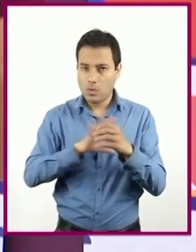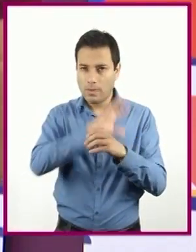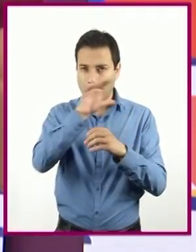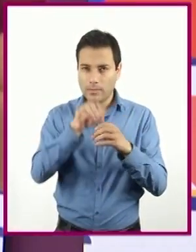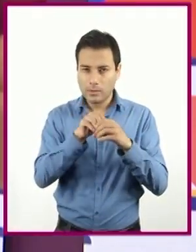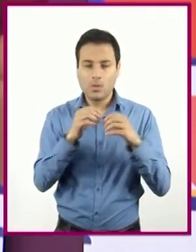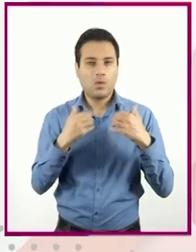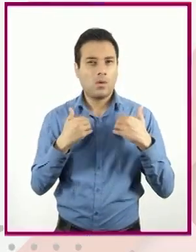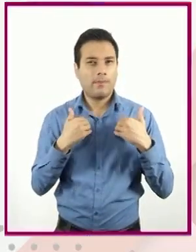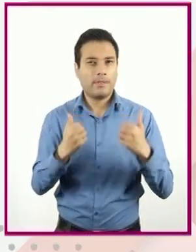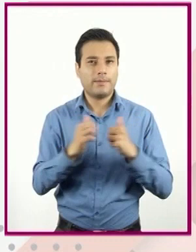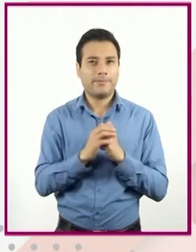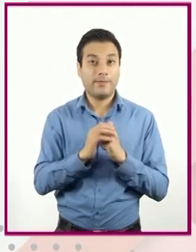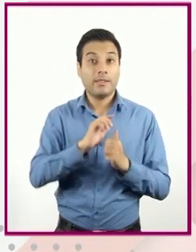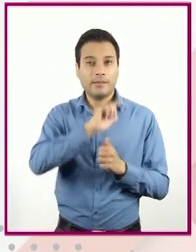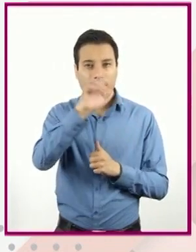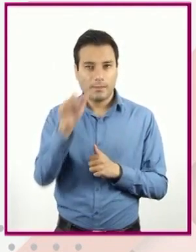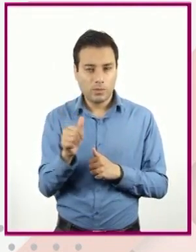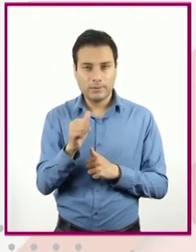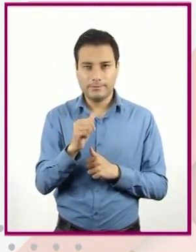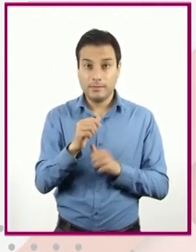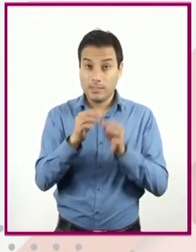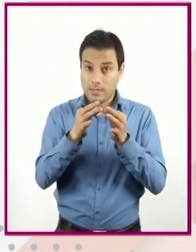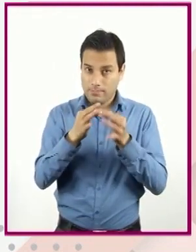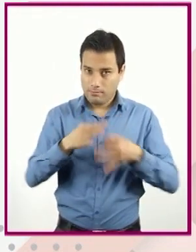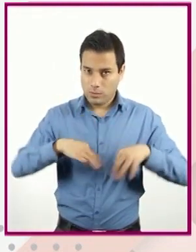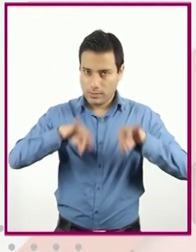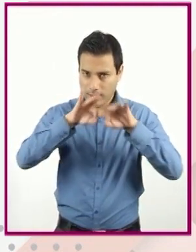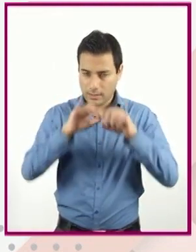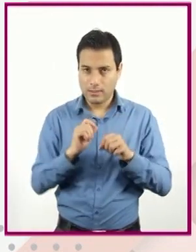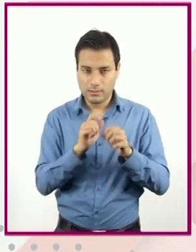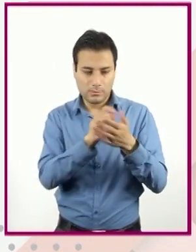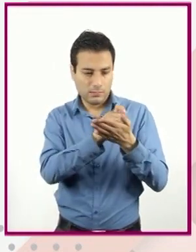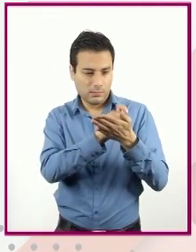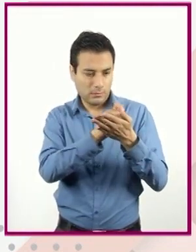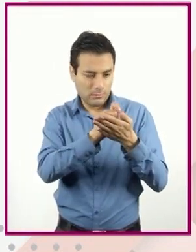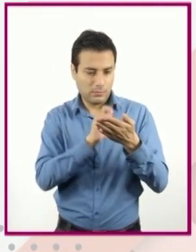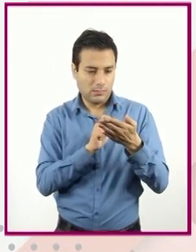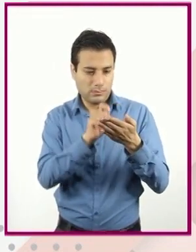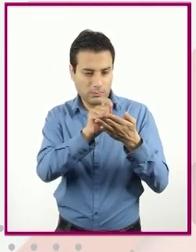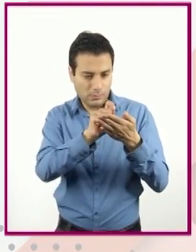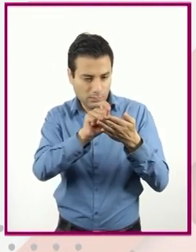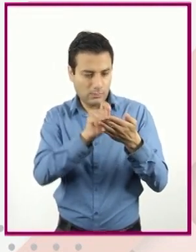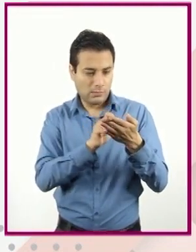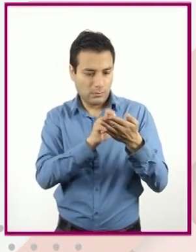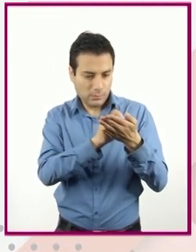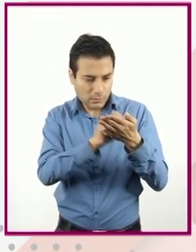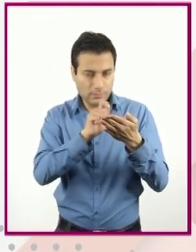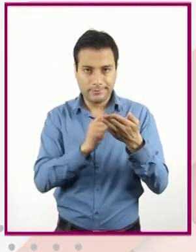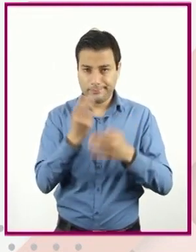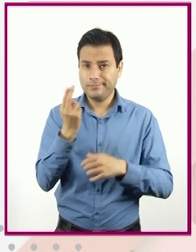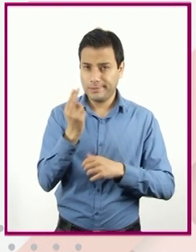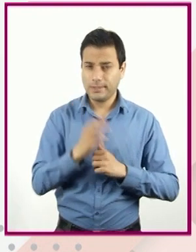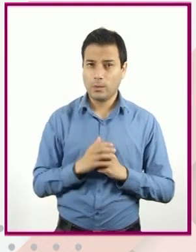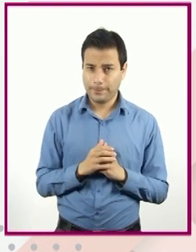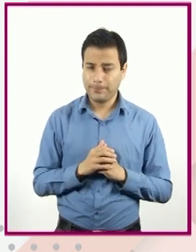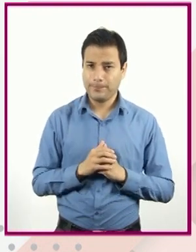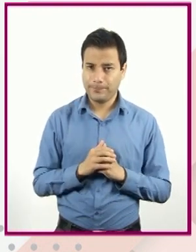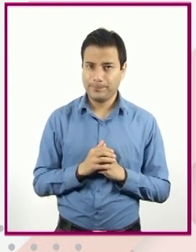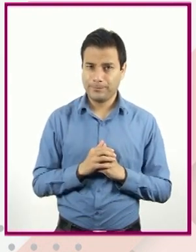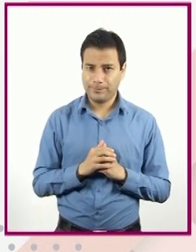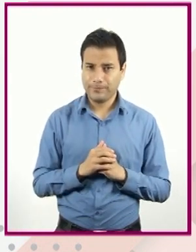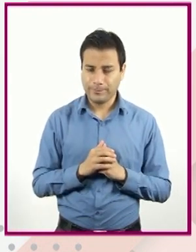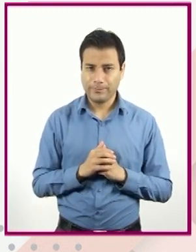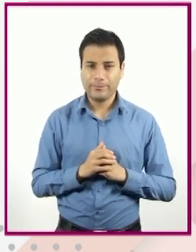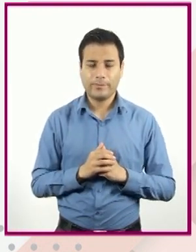completo y después subrayar lo que el lector, es decir, cada uno de ustedes, considere importante a través de la